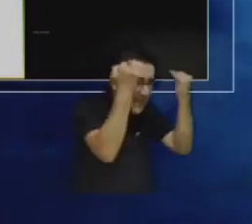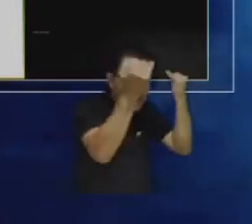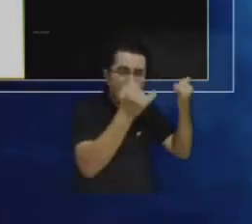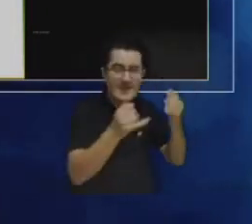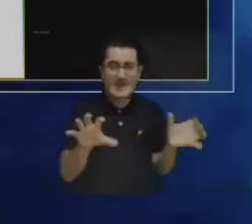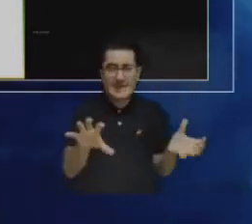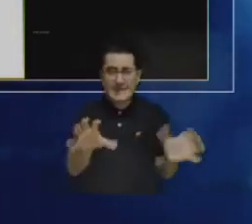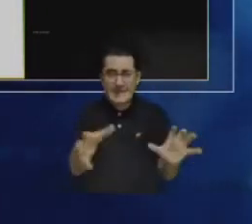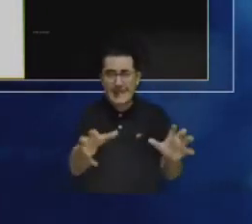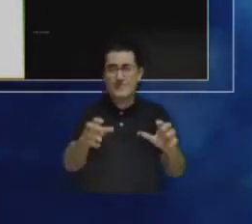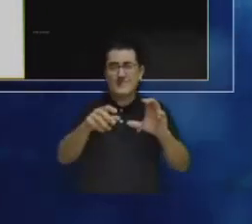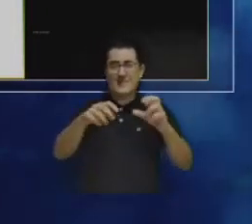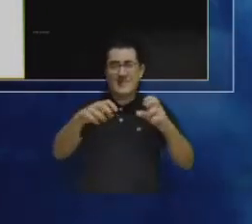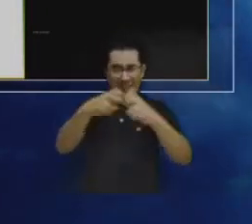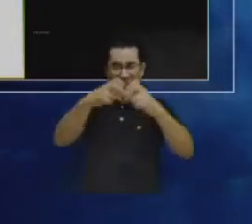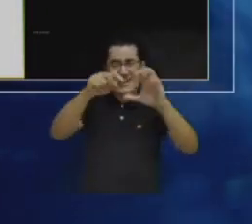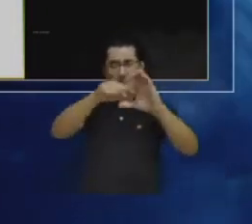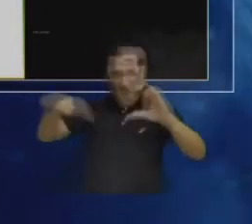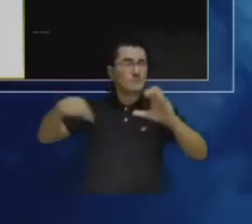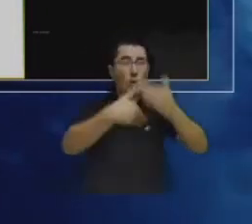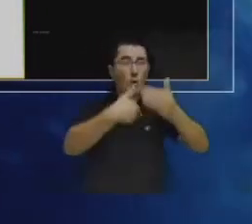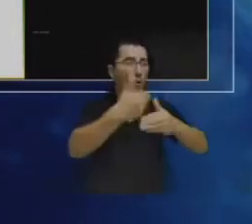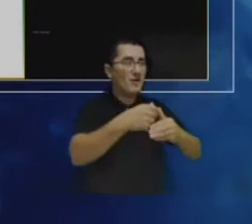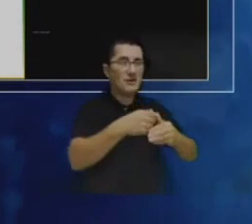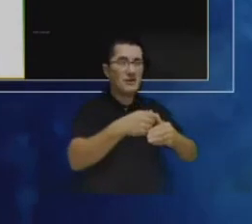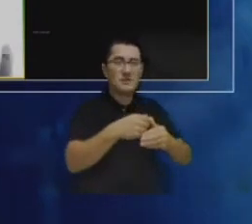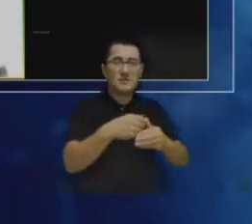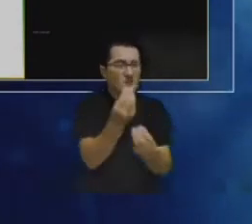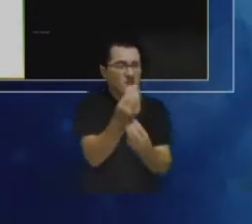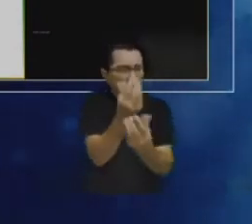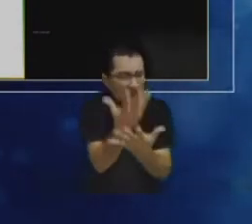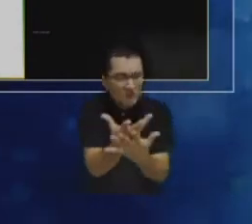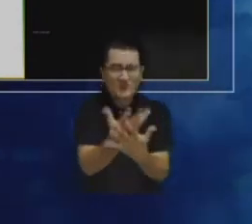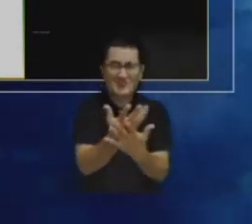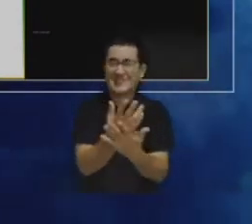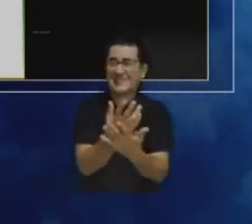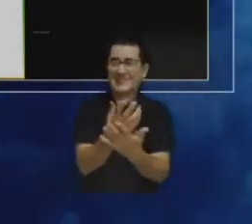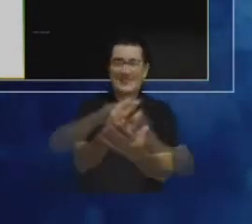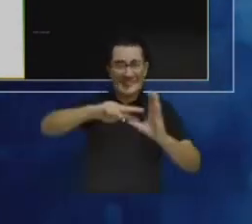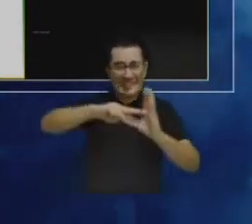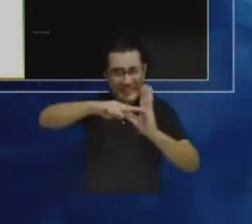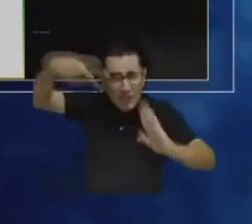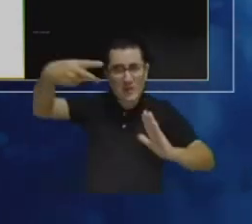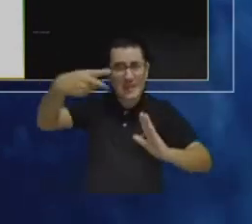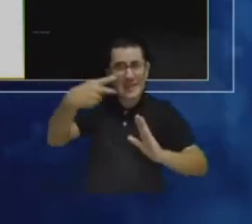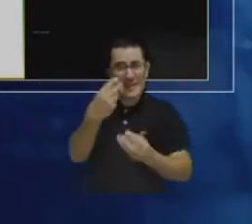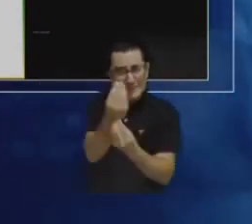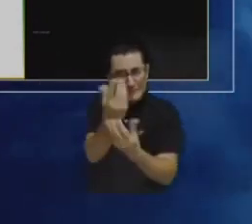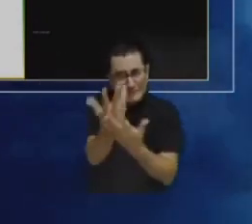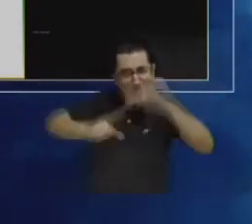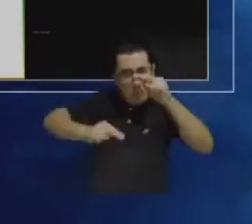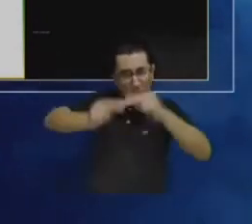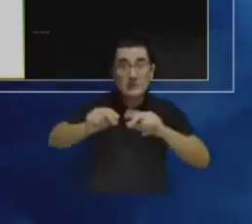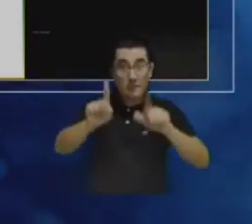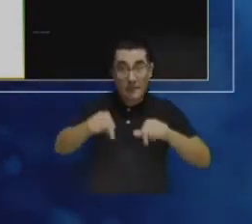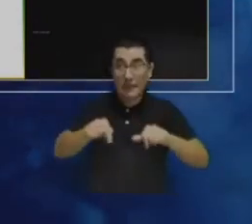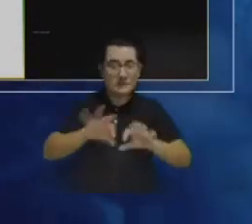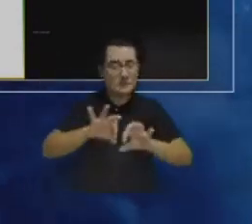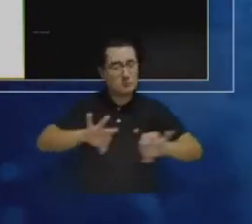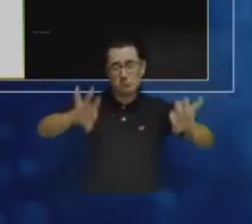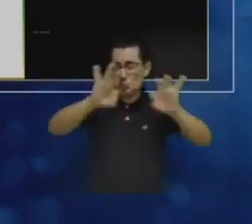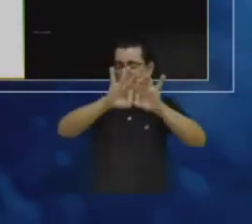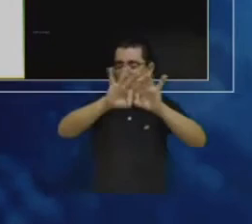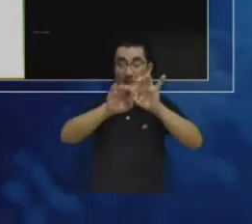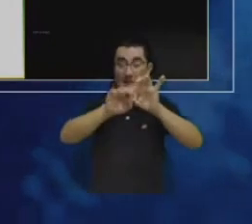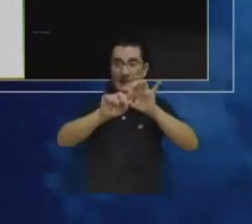claramente, digamos, pues para aumentar todo el despliegue de infraestructura TIC. También los temas de una asignación regional. O sea, yo creo que siempre tenemos que tender